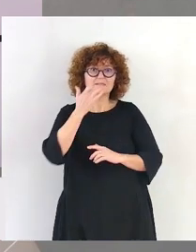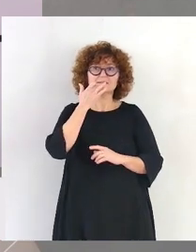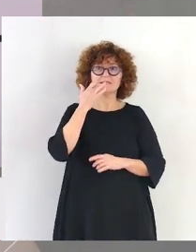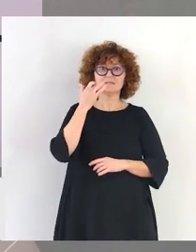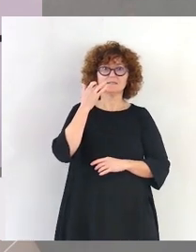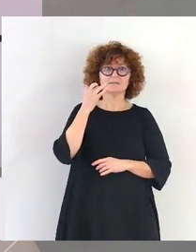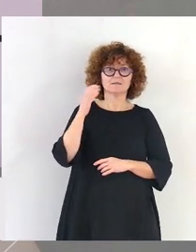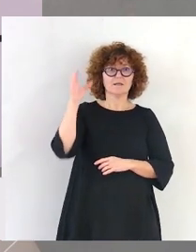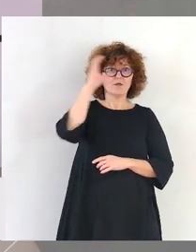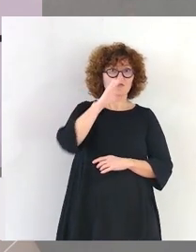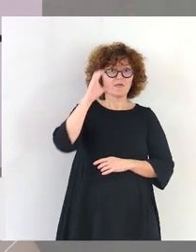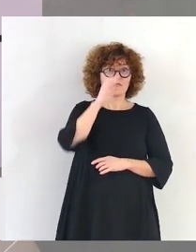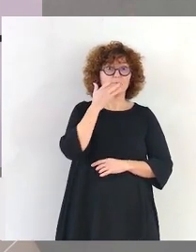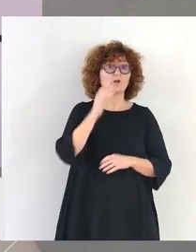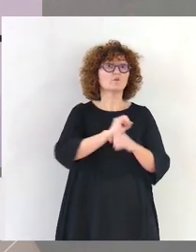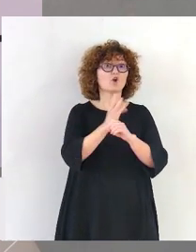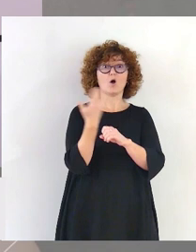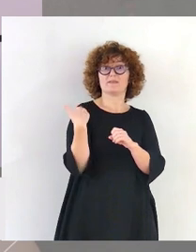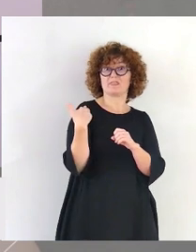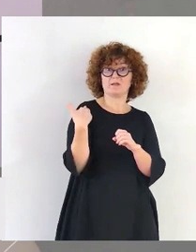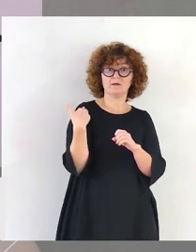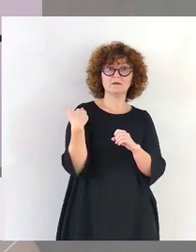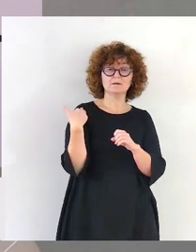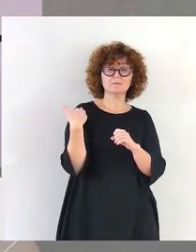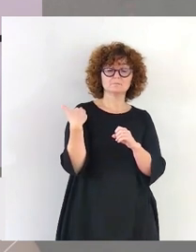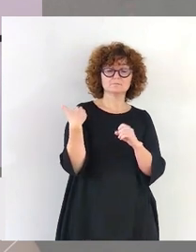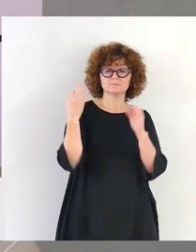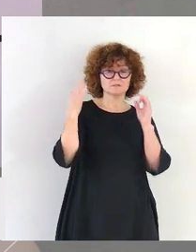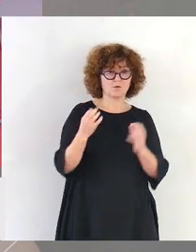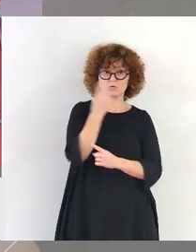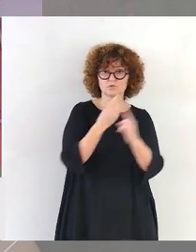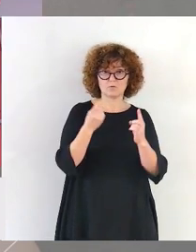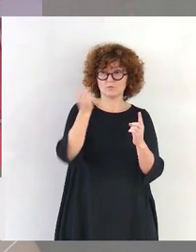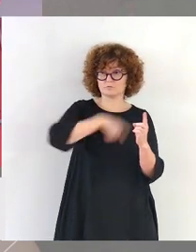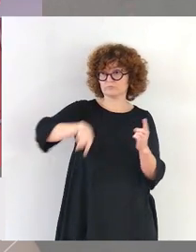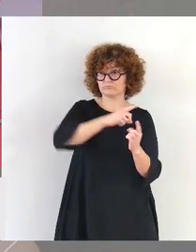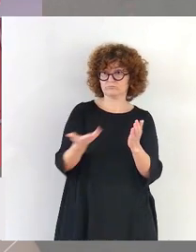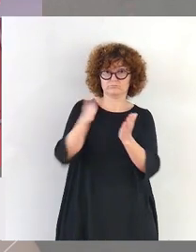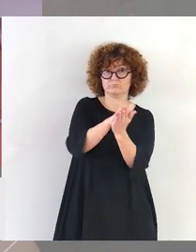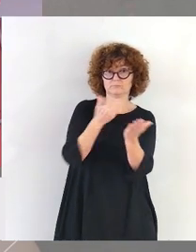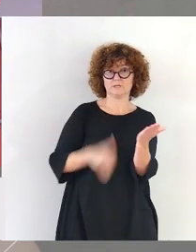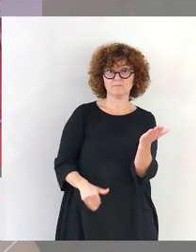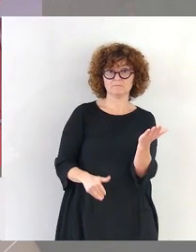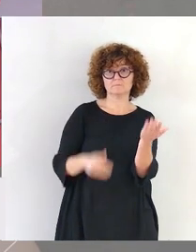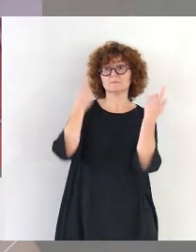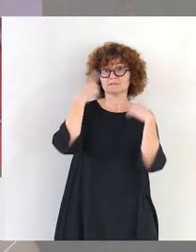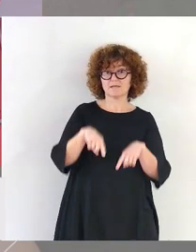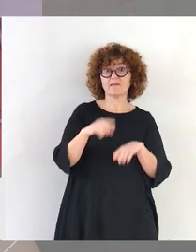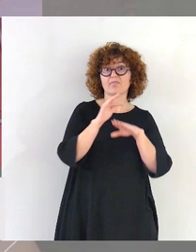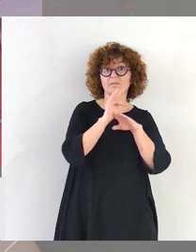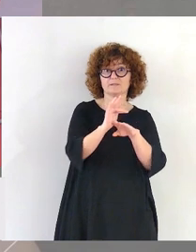la la covid19 bueno auno seguro que estábamos creando malvas la gente ya no sabrá que los cementerios